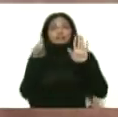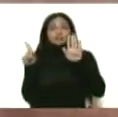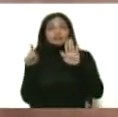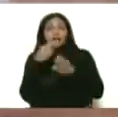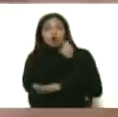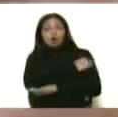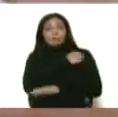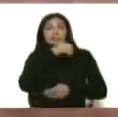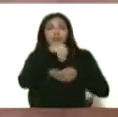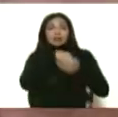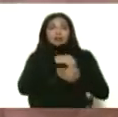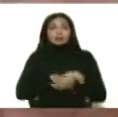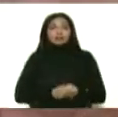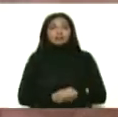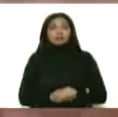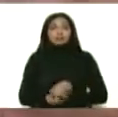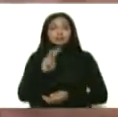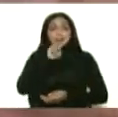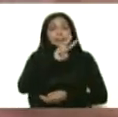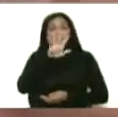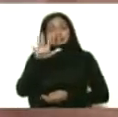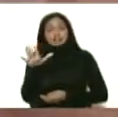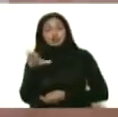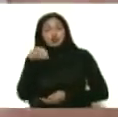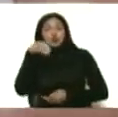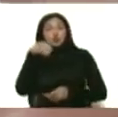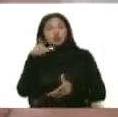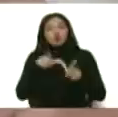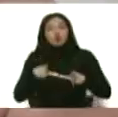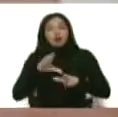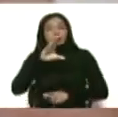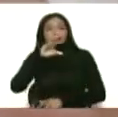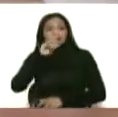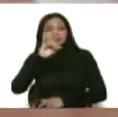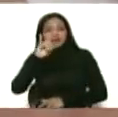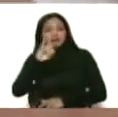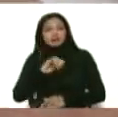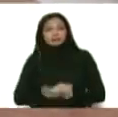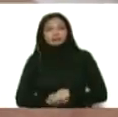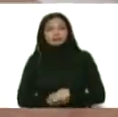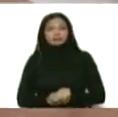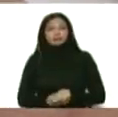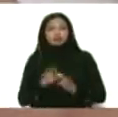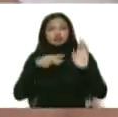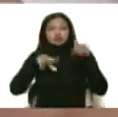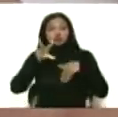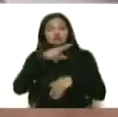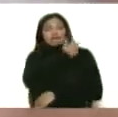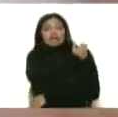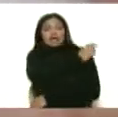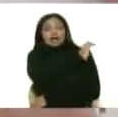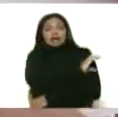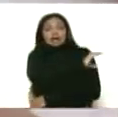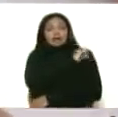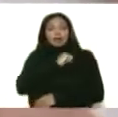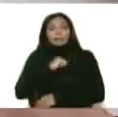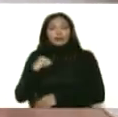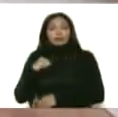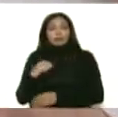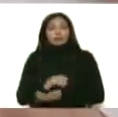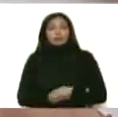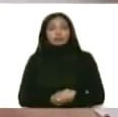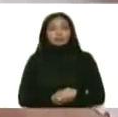están en hospitales, 25 en centros diagnósticos integrales, 12 en clínicas privadas.